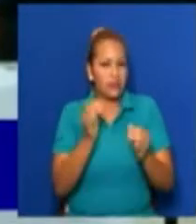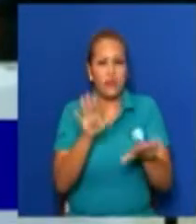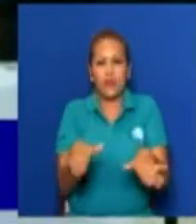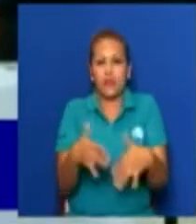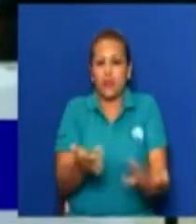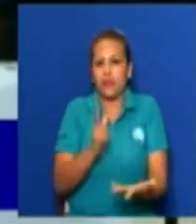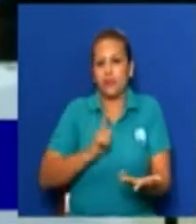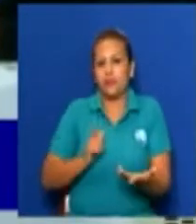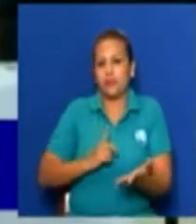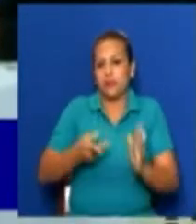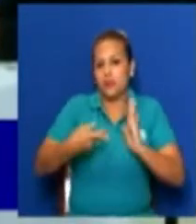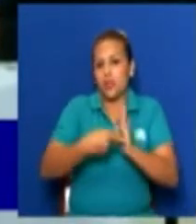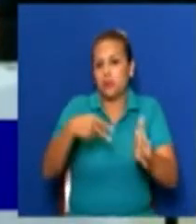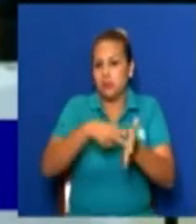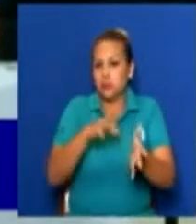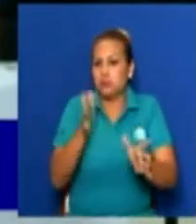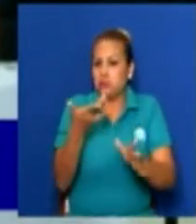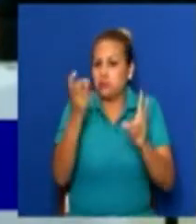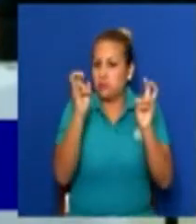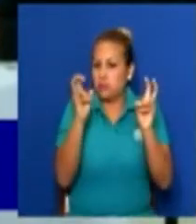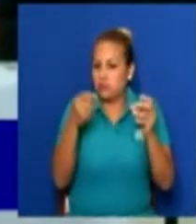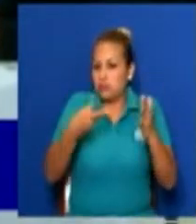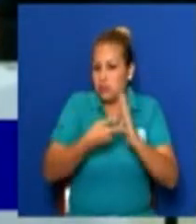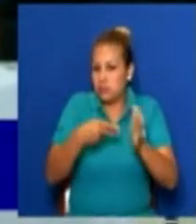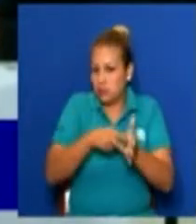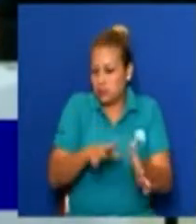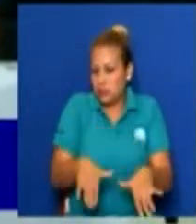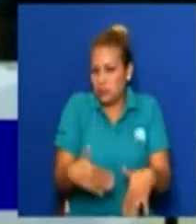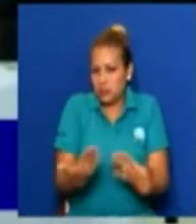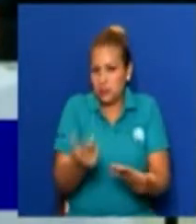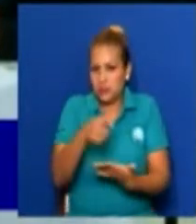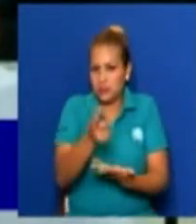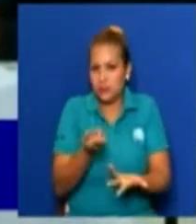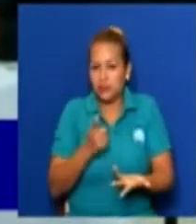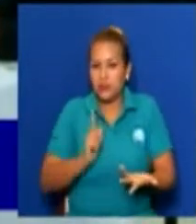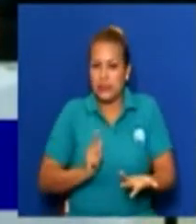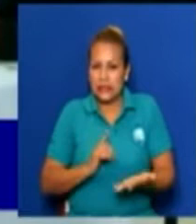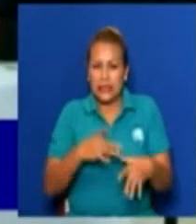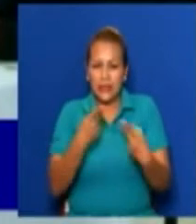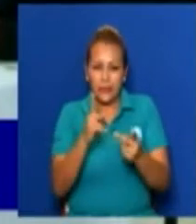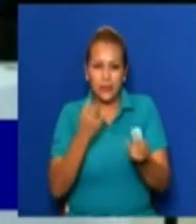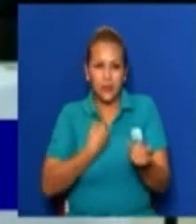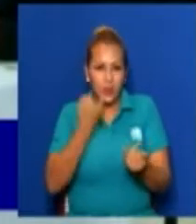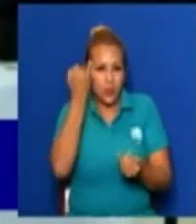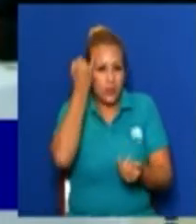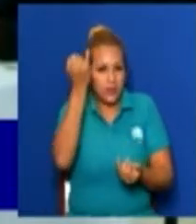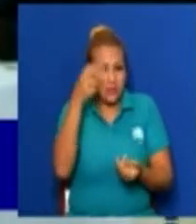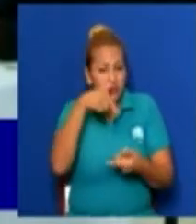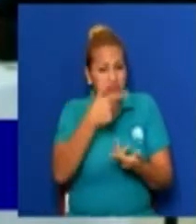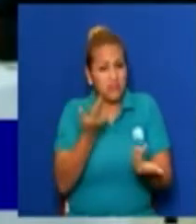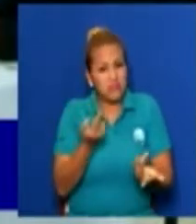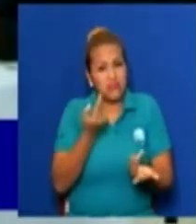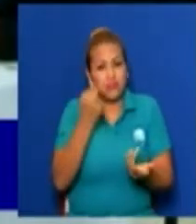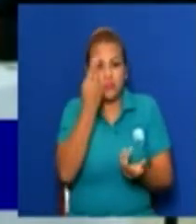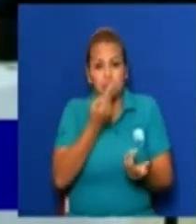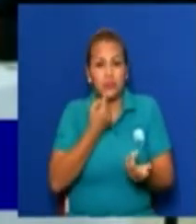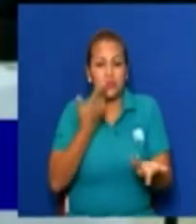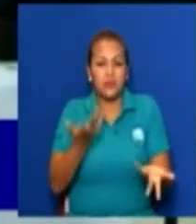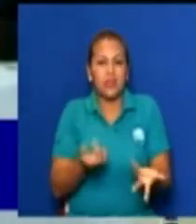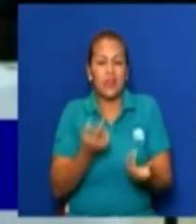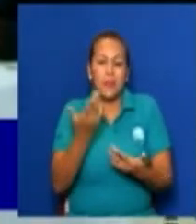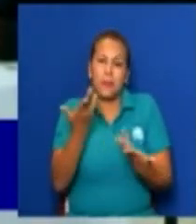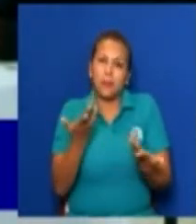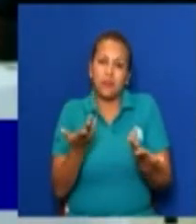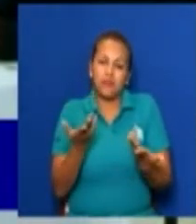muy significativa. No obstante, mi reflexión radica en lo siguiente, en que